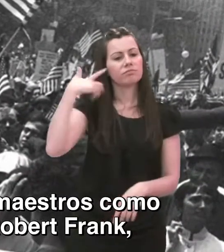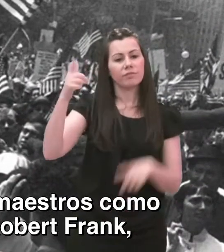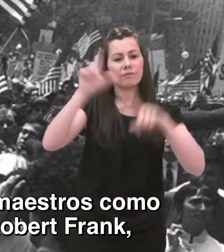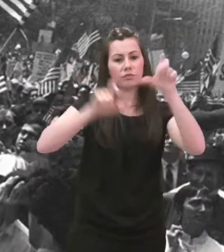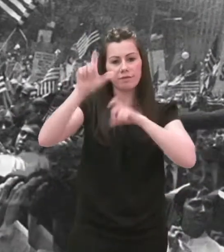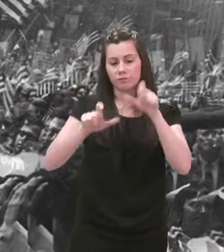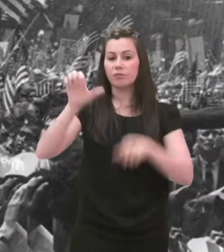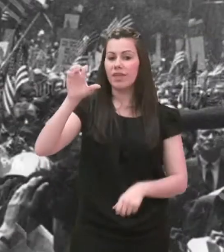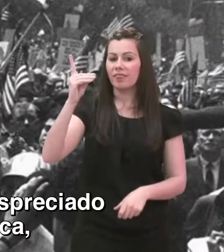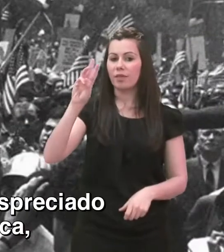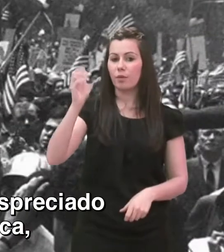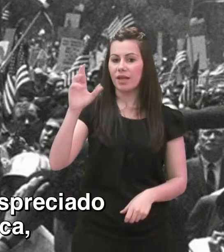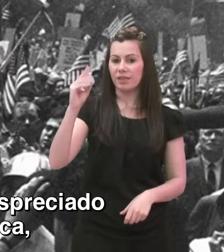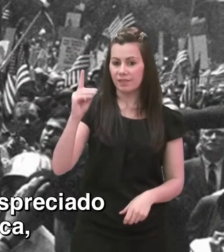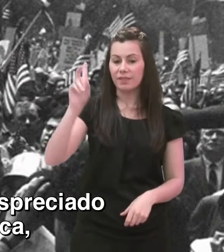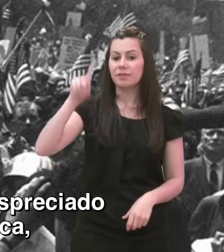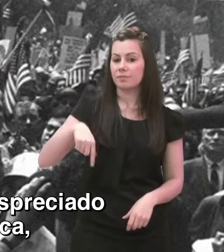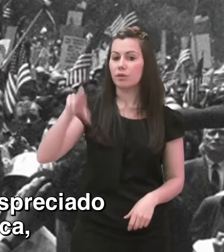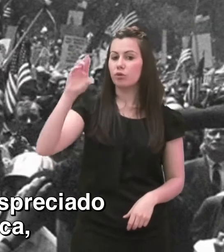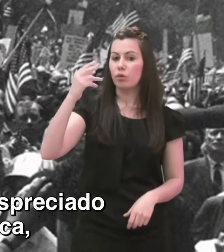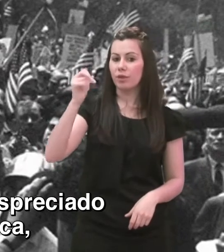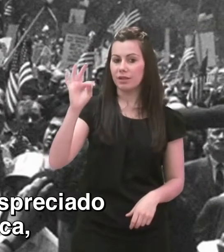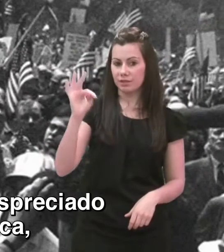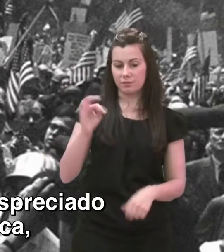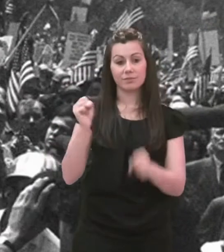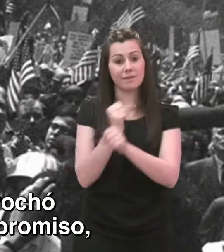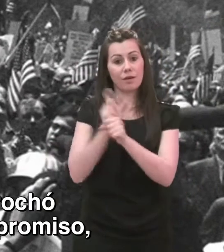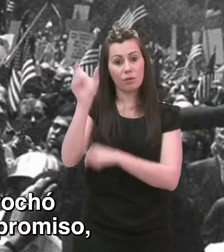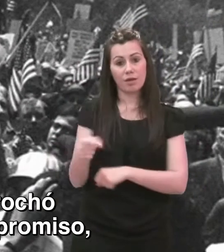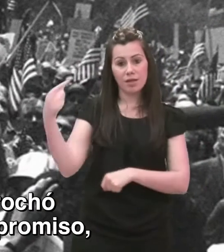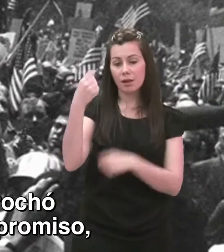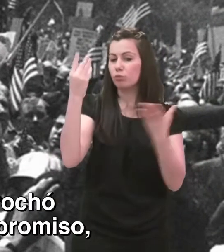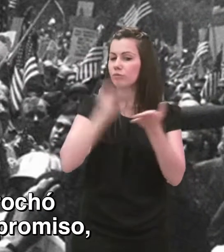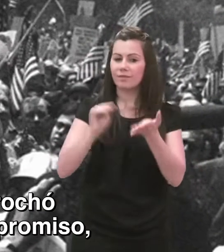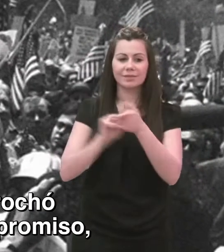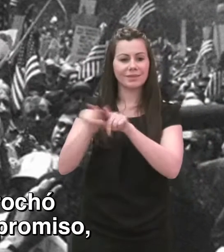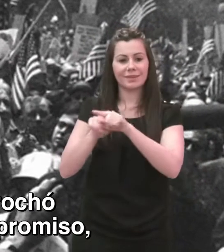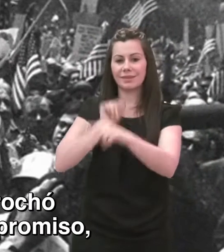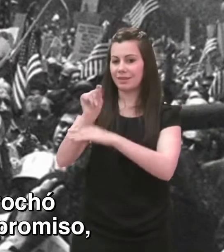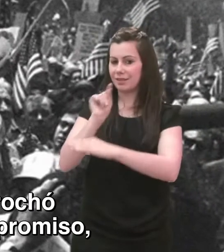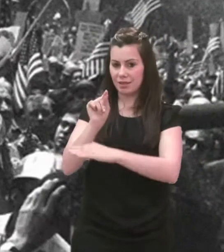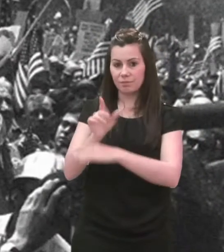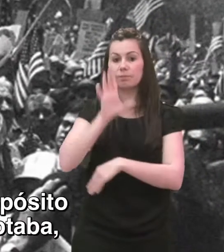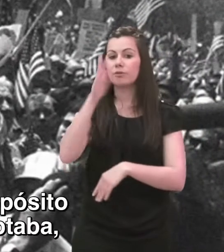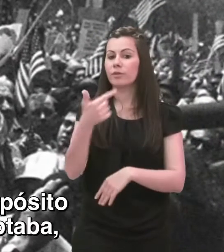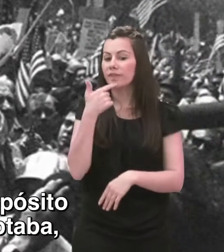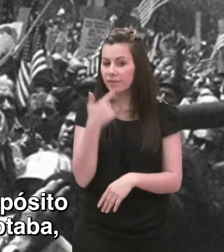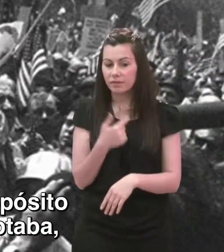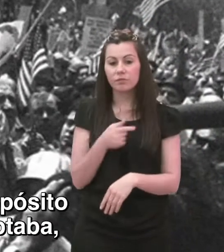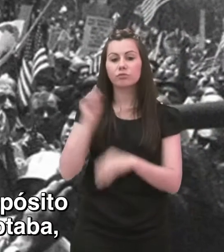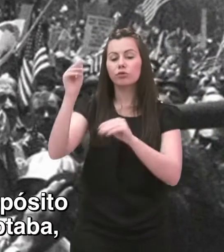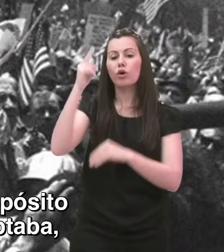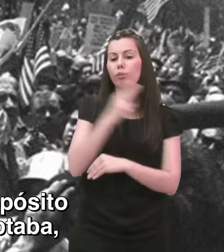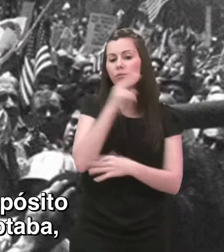Robert Frank. Su trabajo fue despreciado por la crítica, quien le reprochó su falta de compromiso, la falta